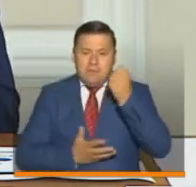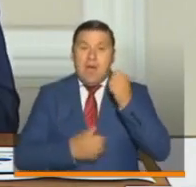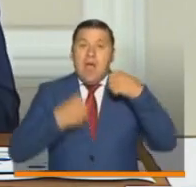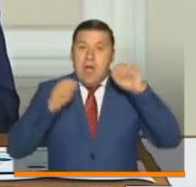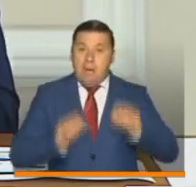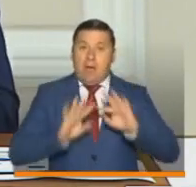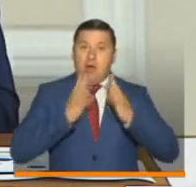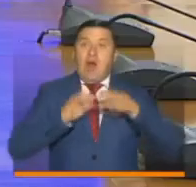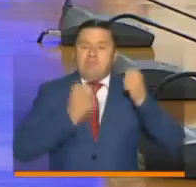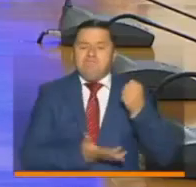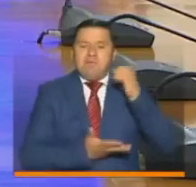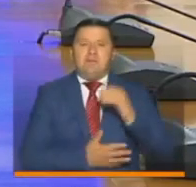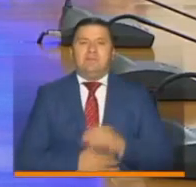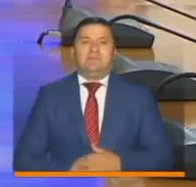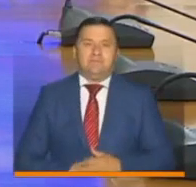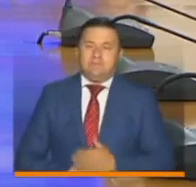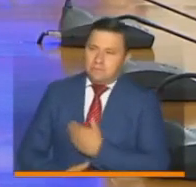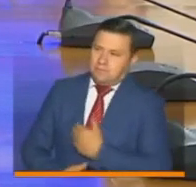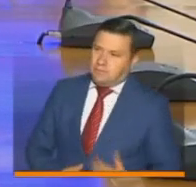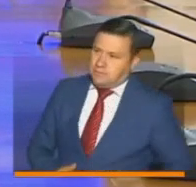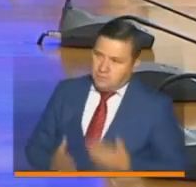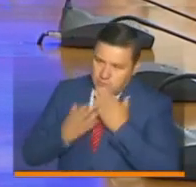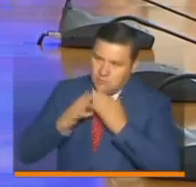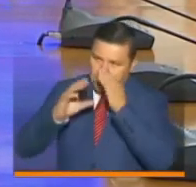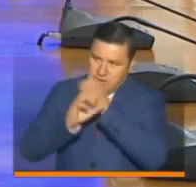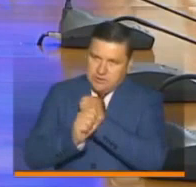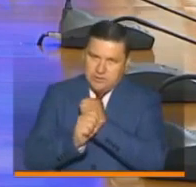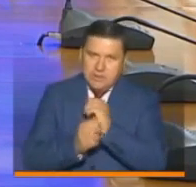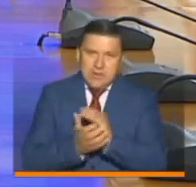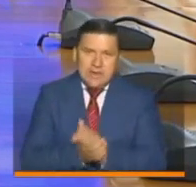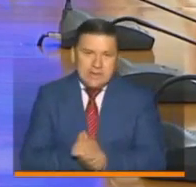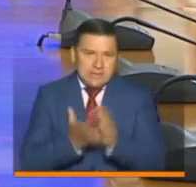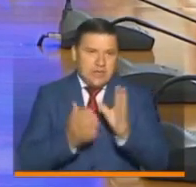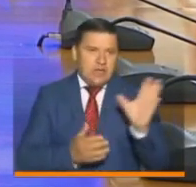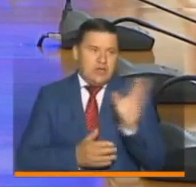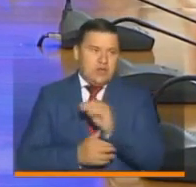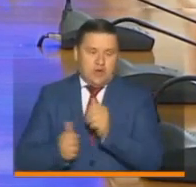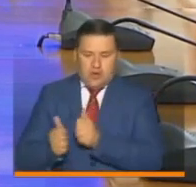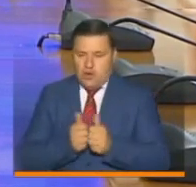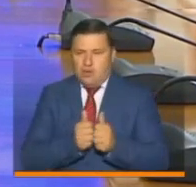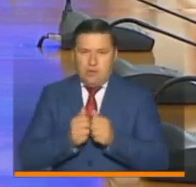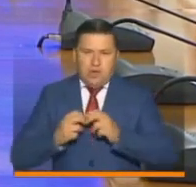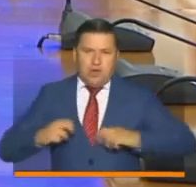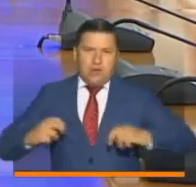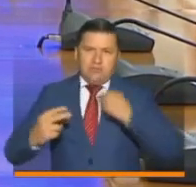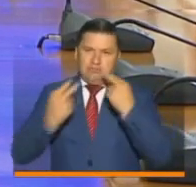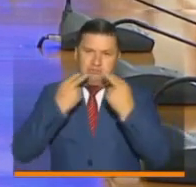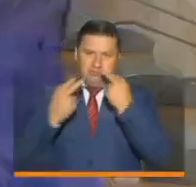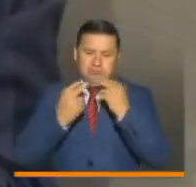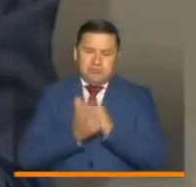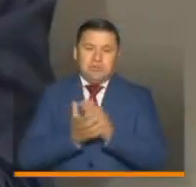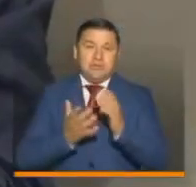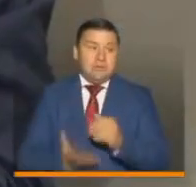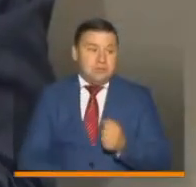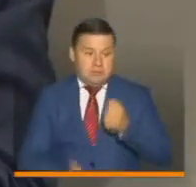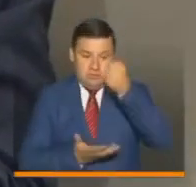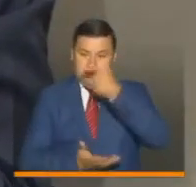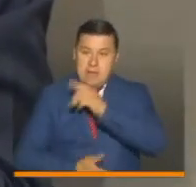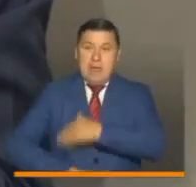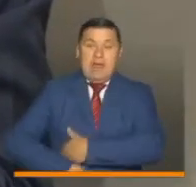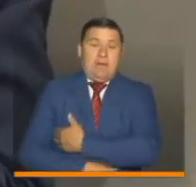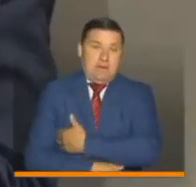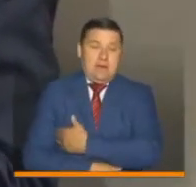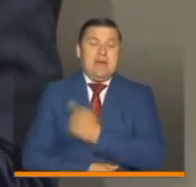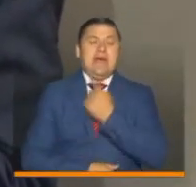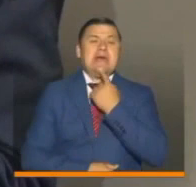aprobado por el Congreso de la República. Presidente, buenas noches. Un saludo a todos los colegas y a los colombianos que nos están viendo. El presupuesto, el ministro